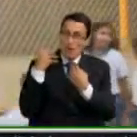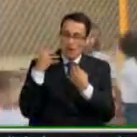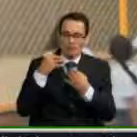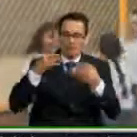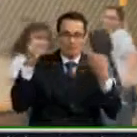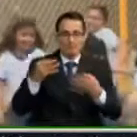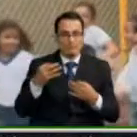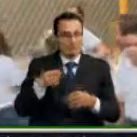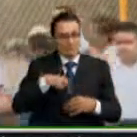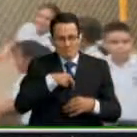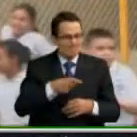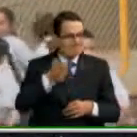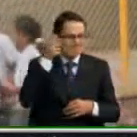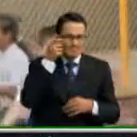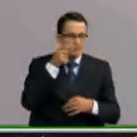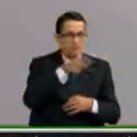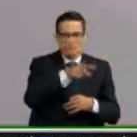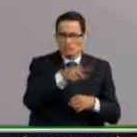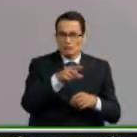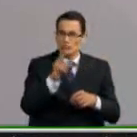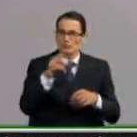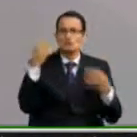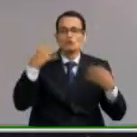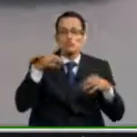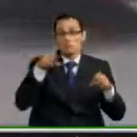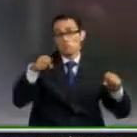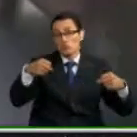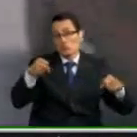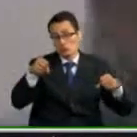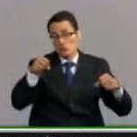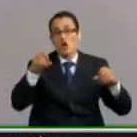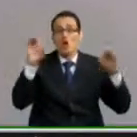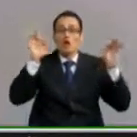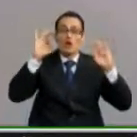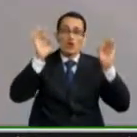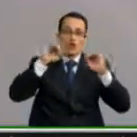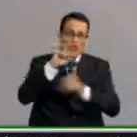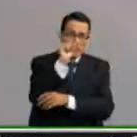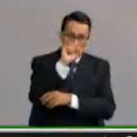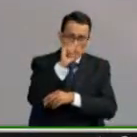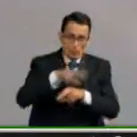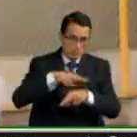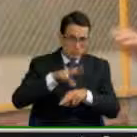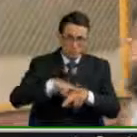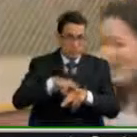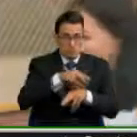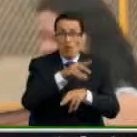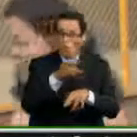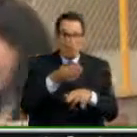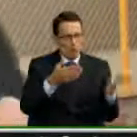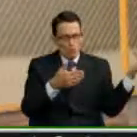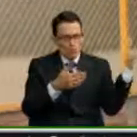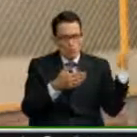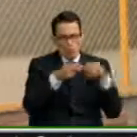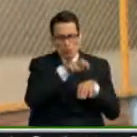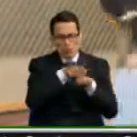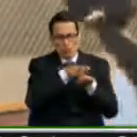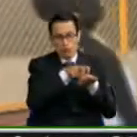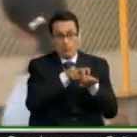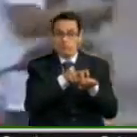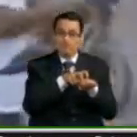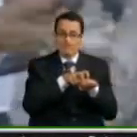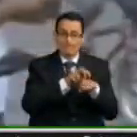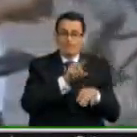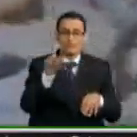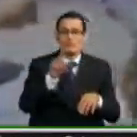para combatir todos los flagelos de informalidad, llámese mototaxismo, vehículos particulares, prestando servicio público, el caso